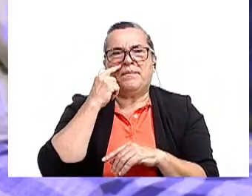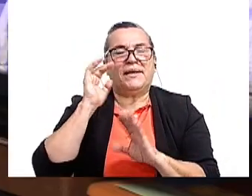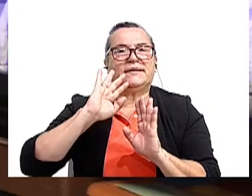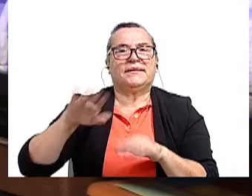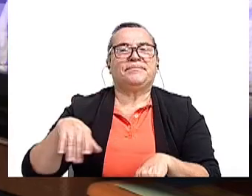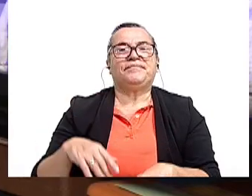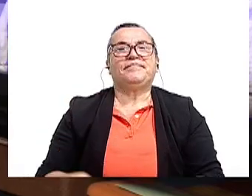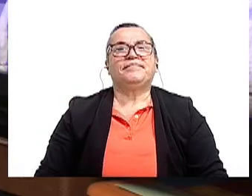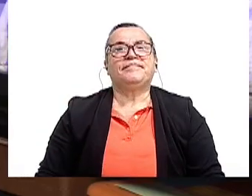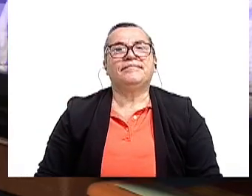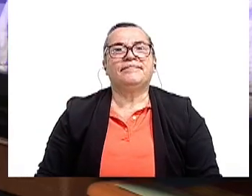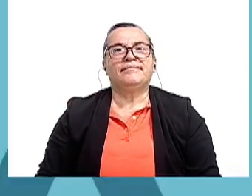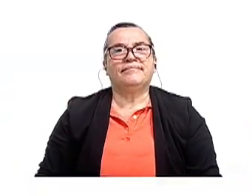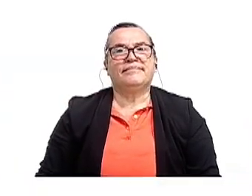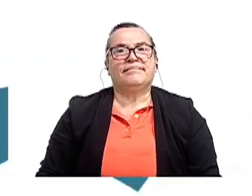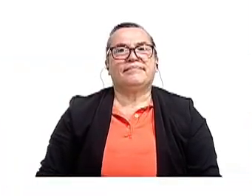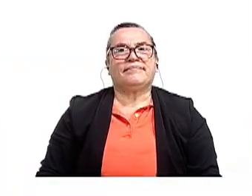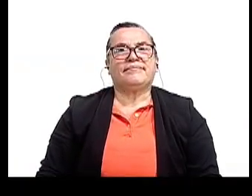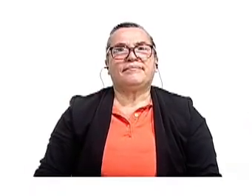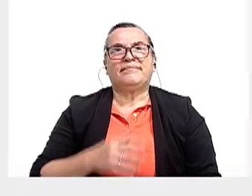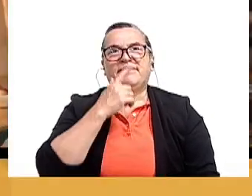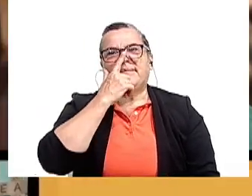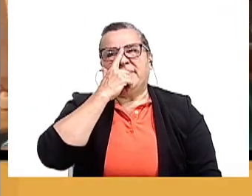los dejo.